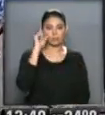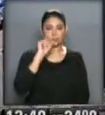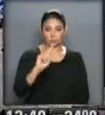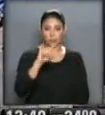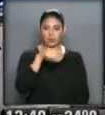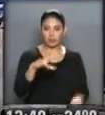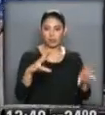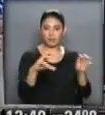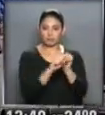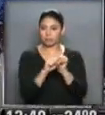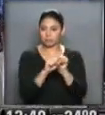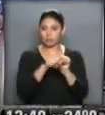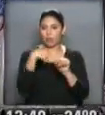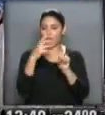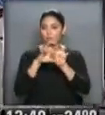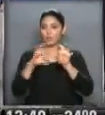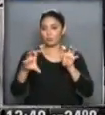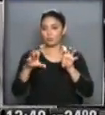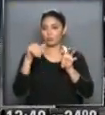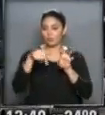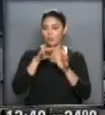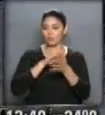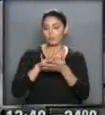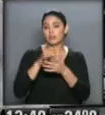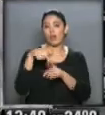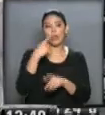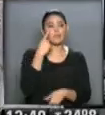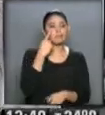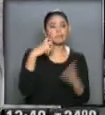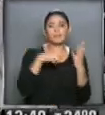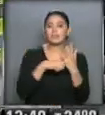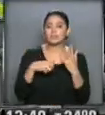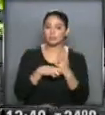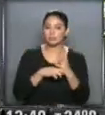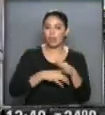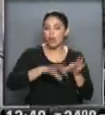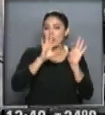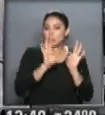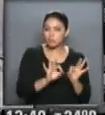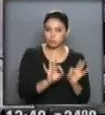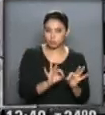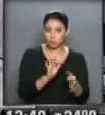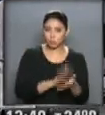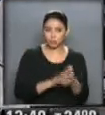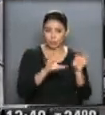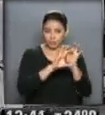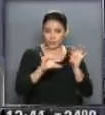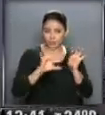que colisionó con el coche furgón. Seguramente hará una inspección total de este